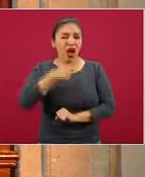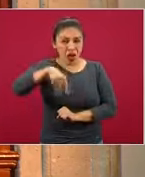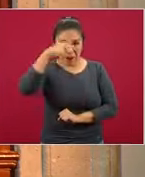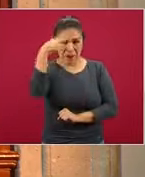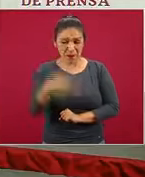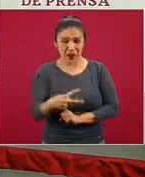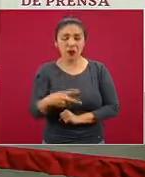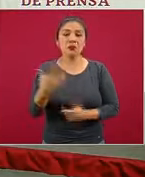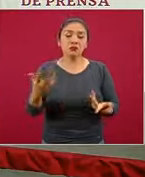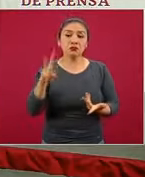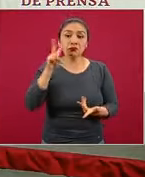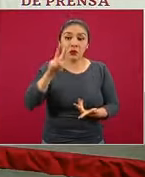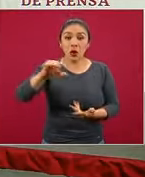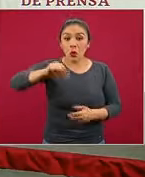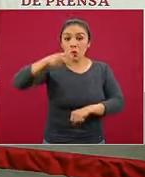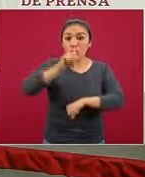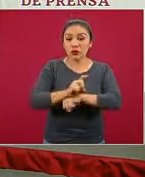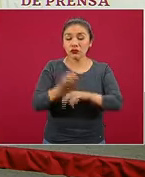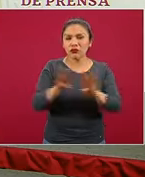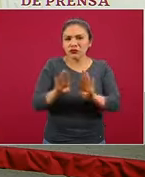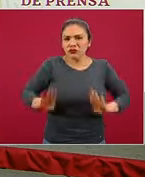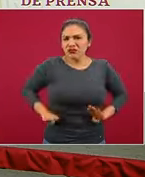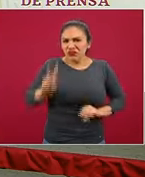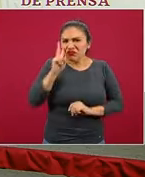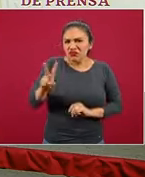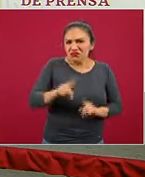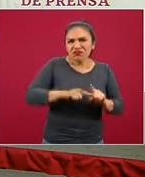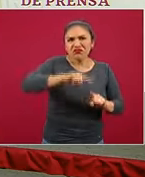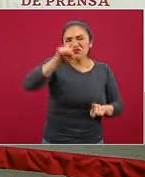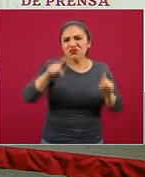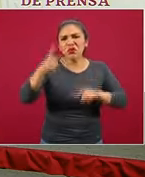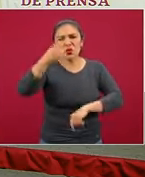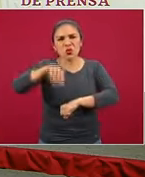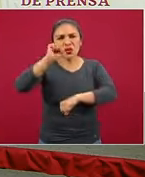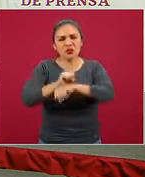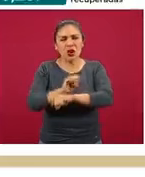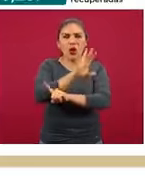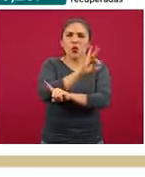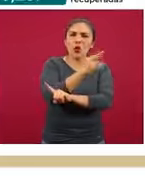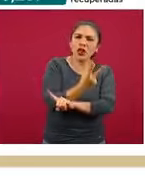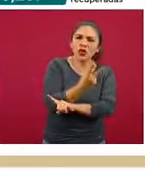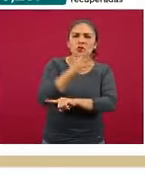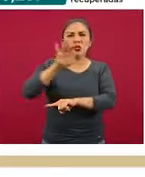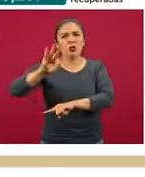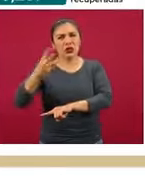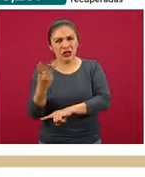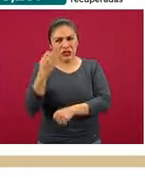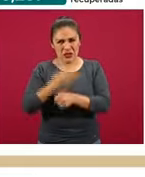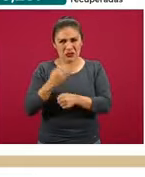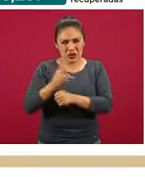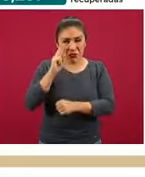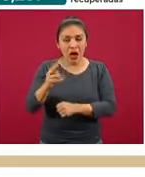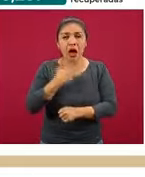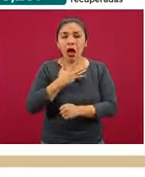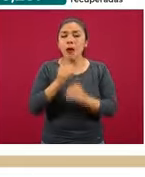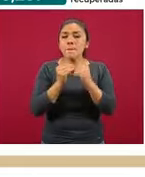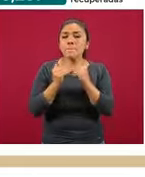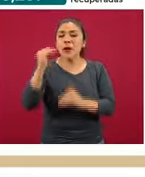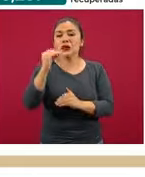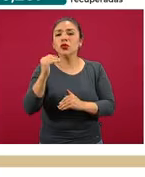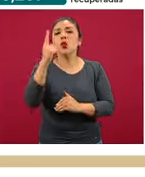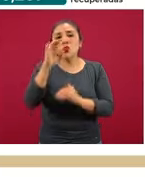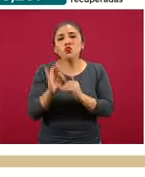México. Y bueno, el día de hoy, para el comportamiento de la última semana, entre la 42 y la 43, tenemos el incremento de